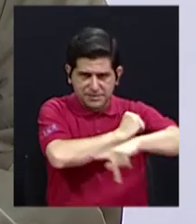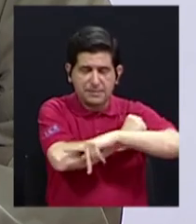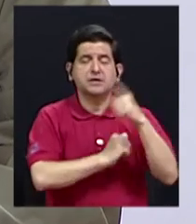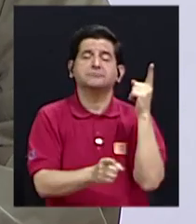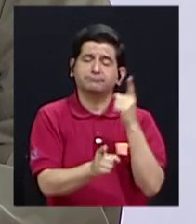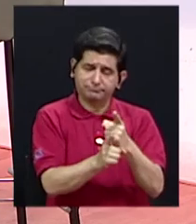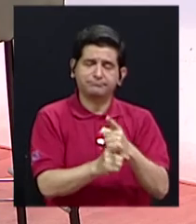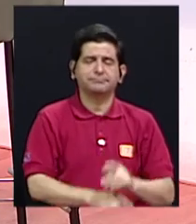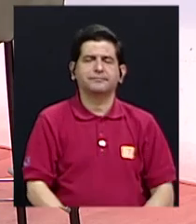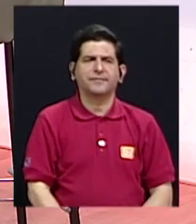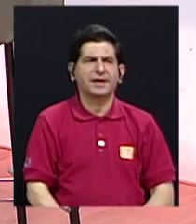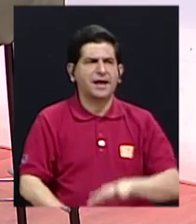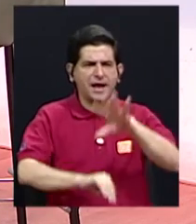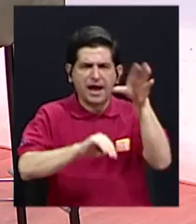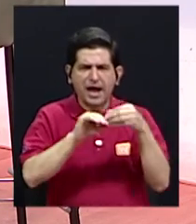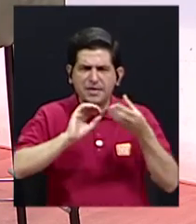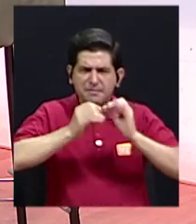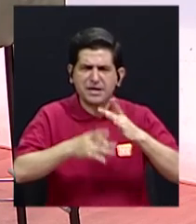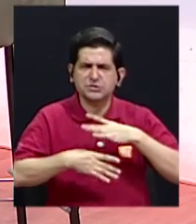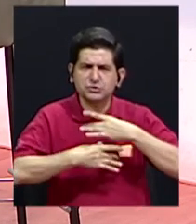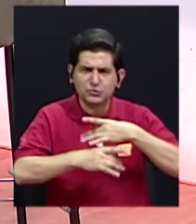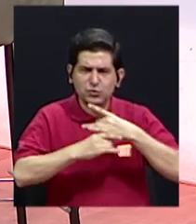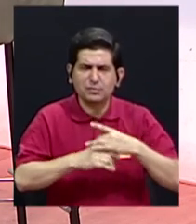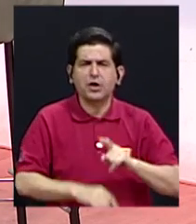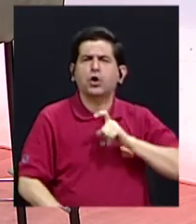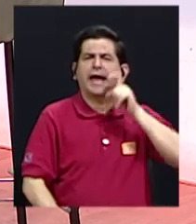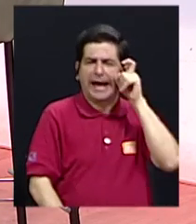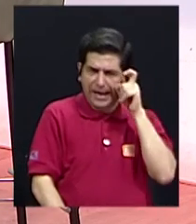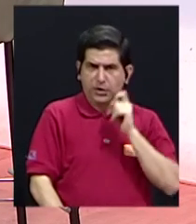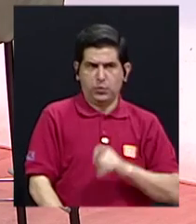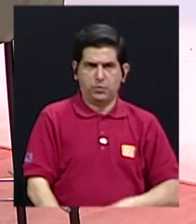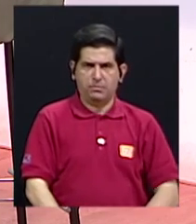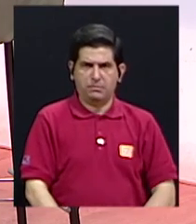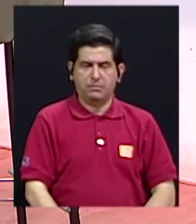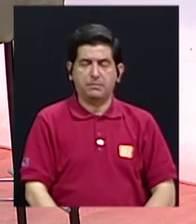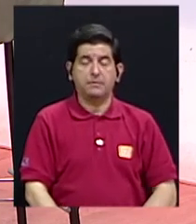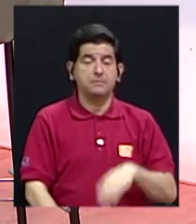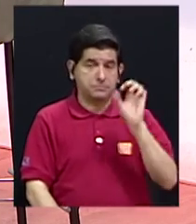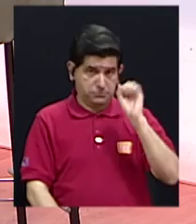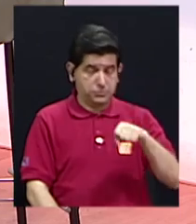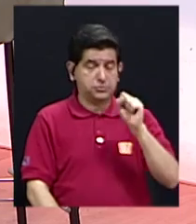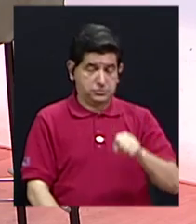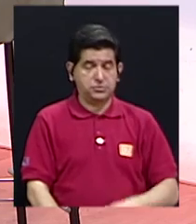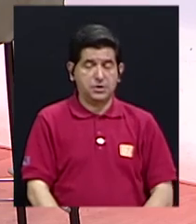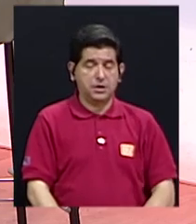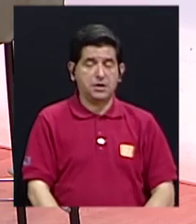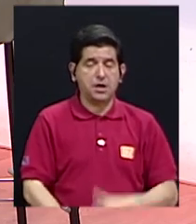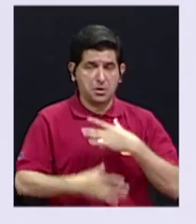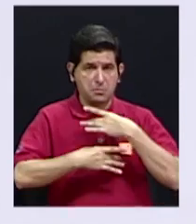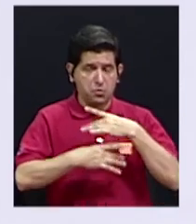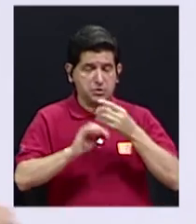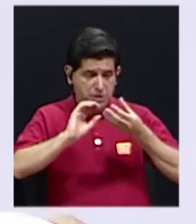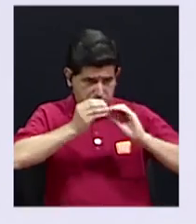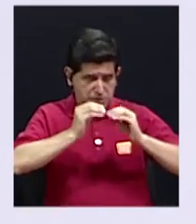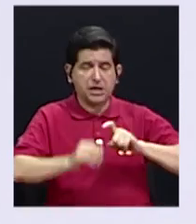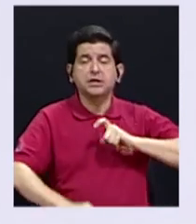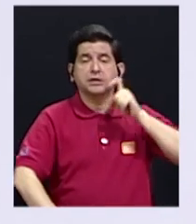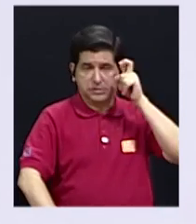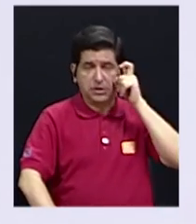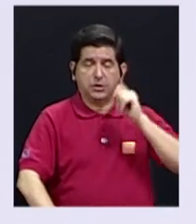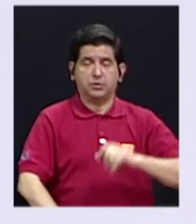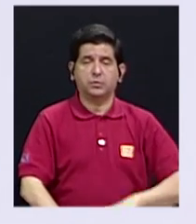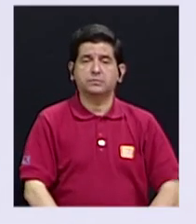exactamente además hay datos interesantes en cuanto género hay datos interesantes en cuanto a género sí